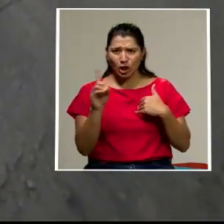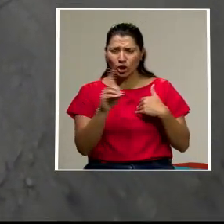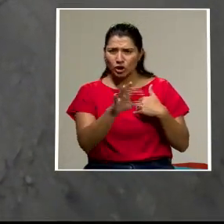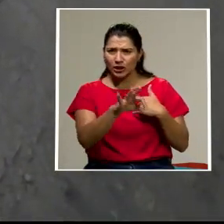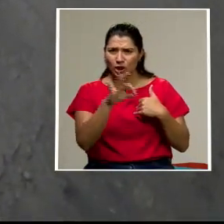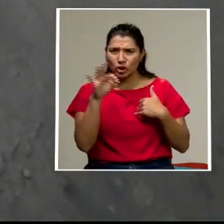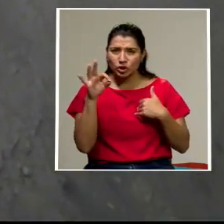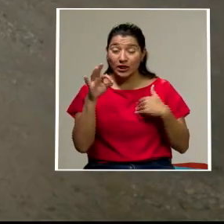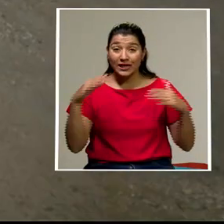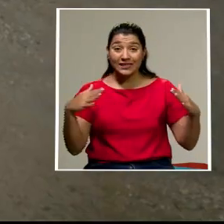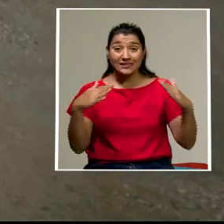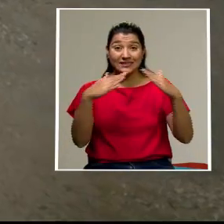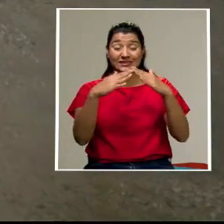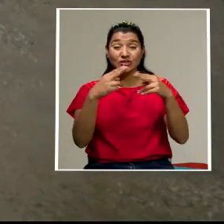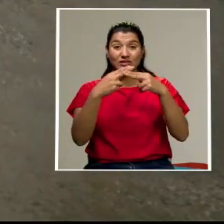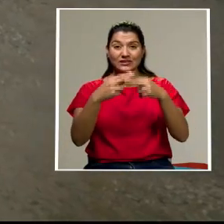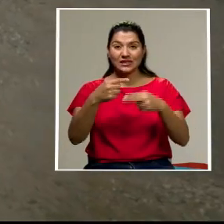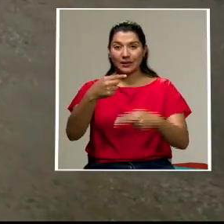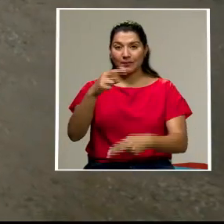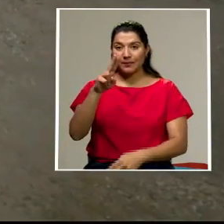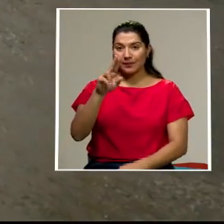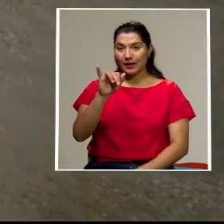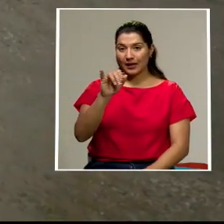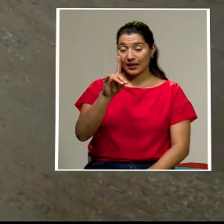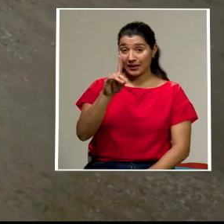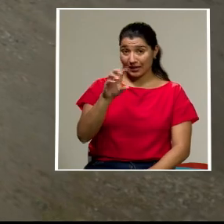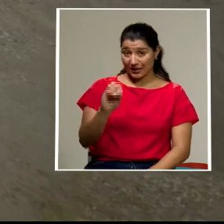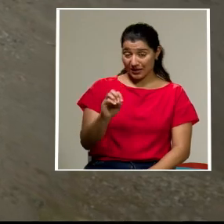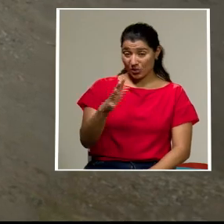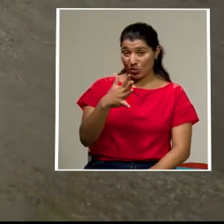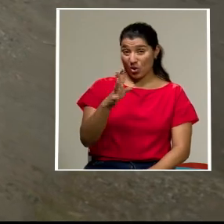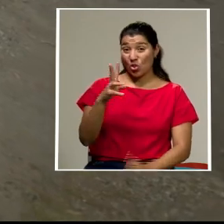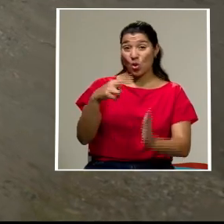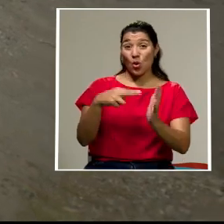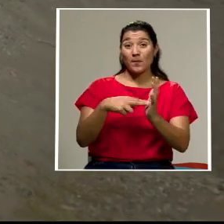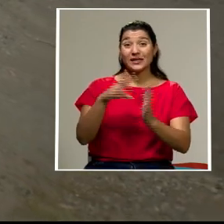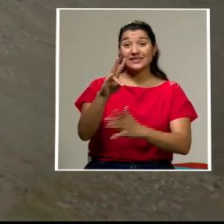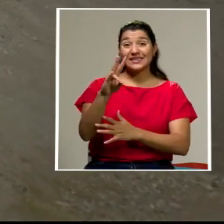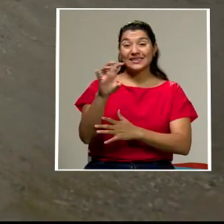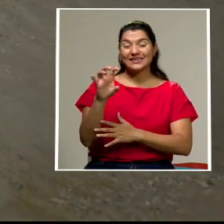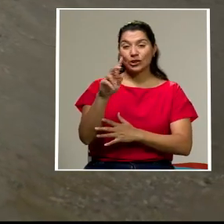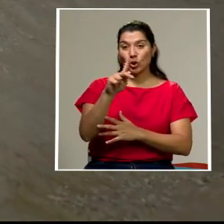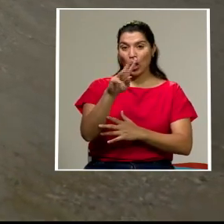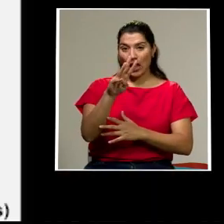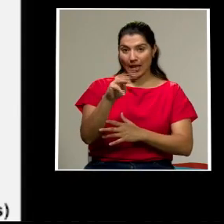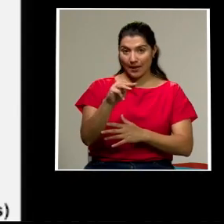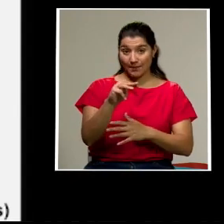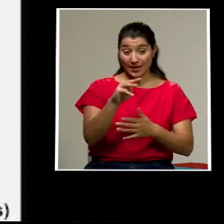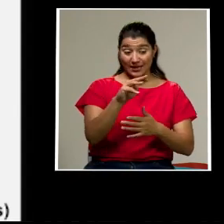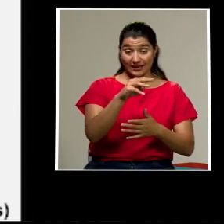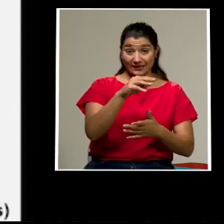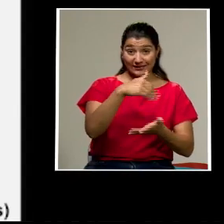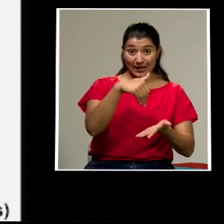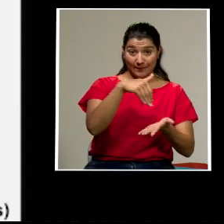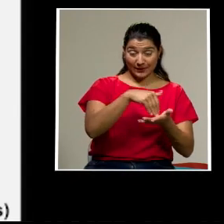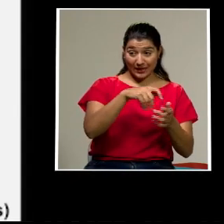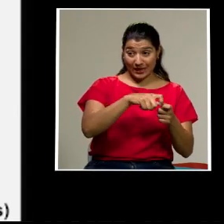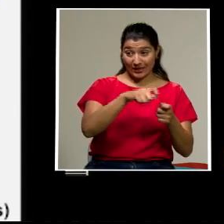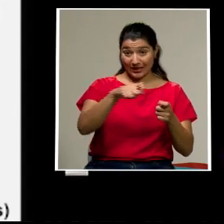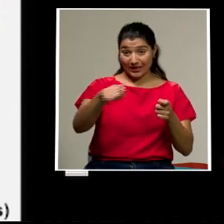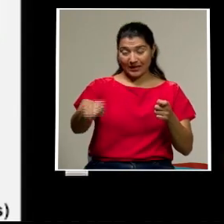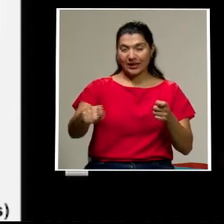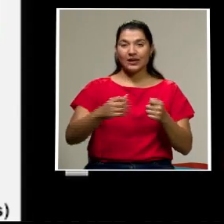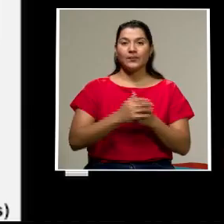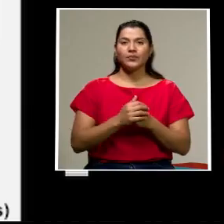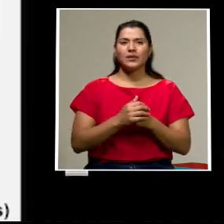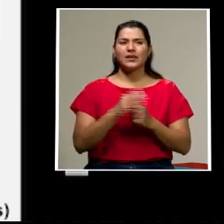en el Cerro Guido, en la región de Magallanes, unos 2.700 kilómetros al sur de Santiago. El descubrimiento se desencadenó luego